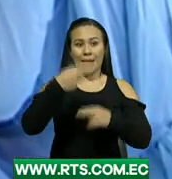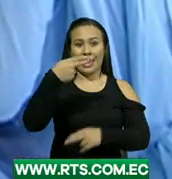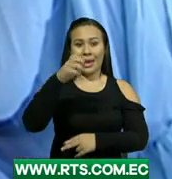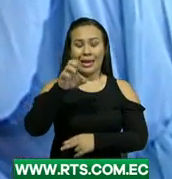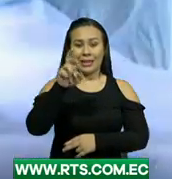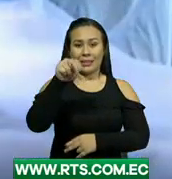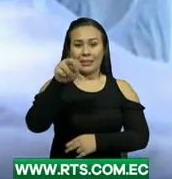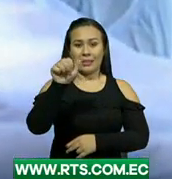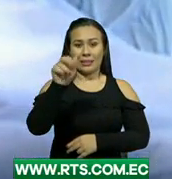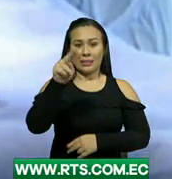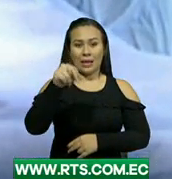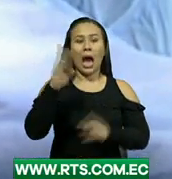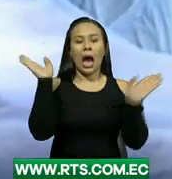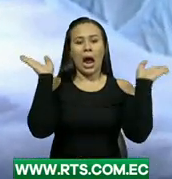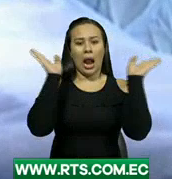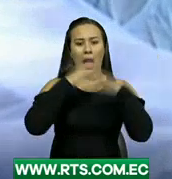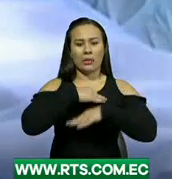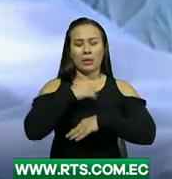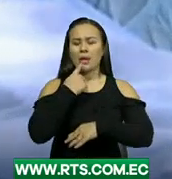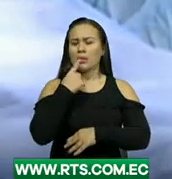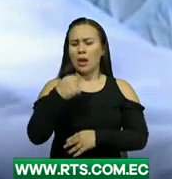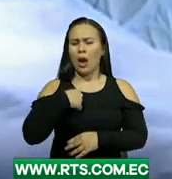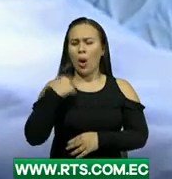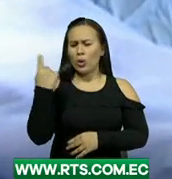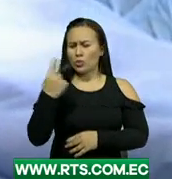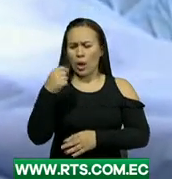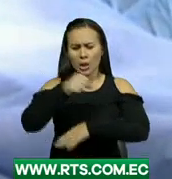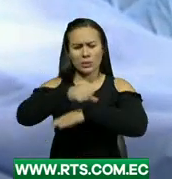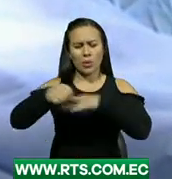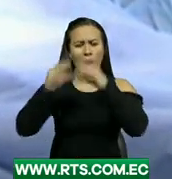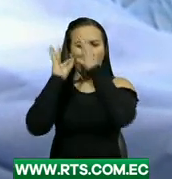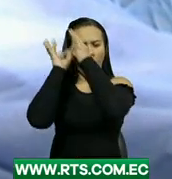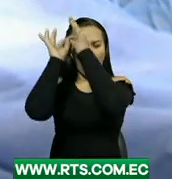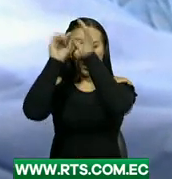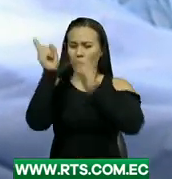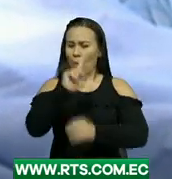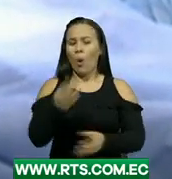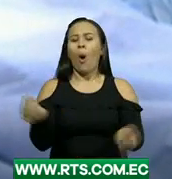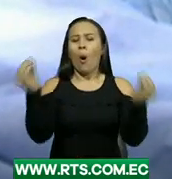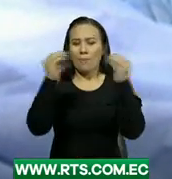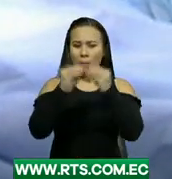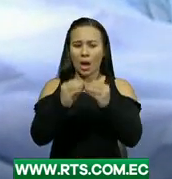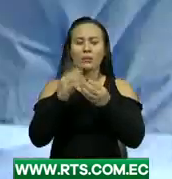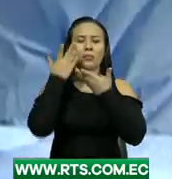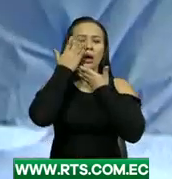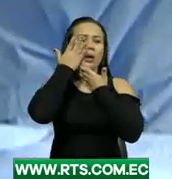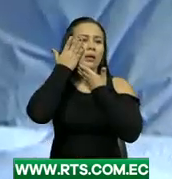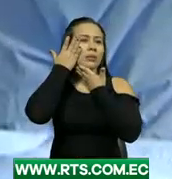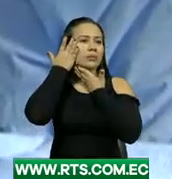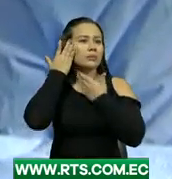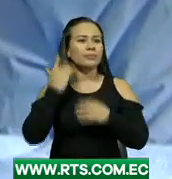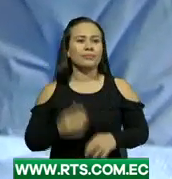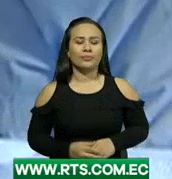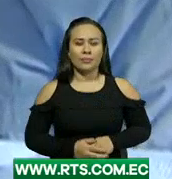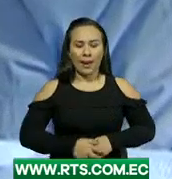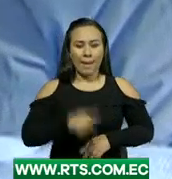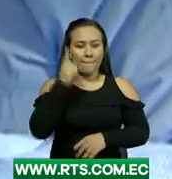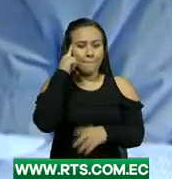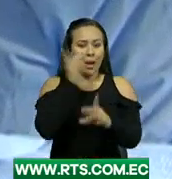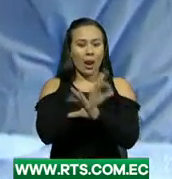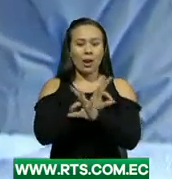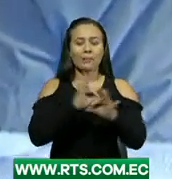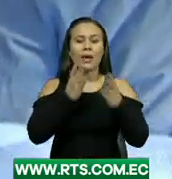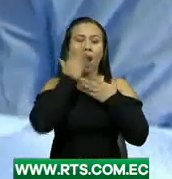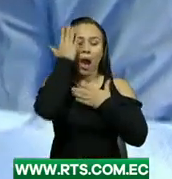gratuita aseguró que no será la única intervención que debe recibir la pequeña para la recuperación de